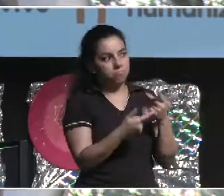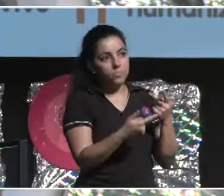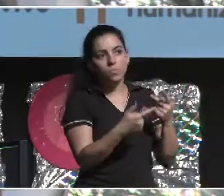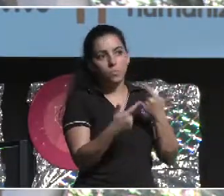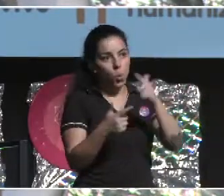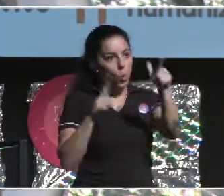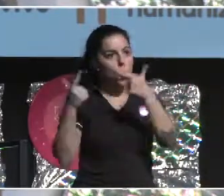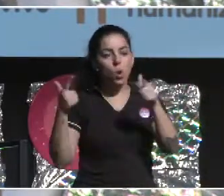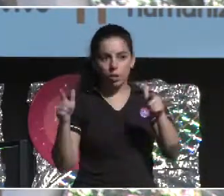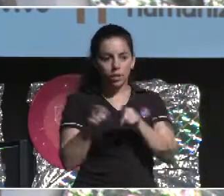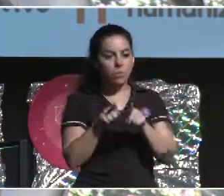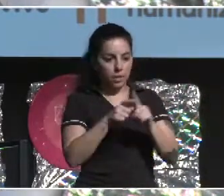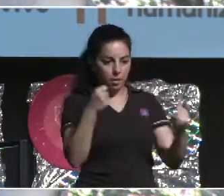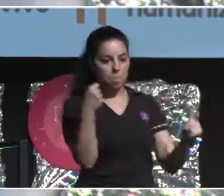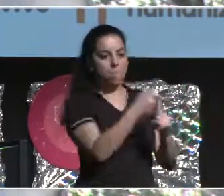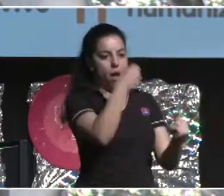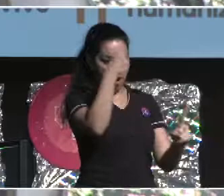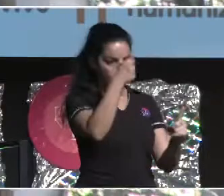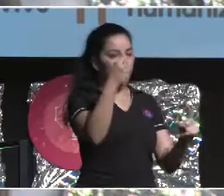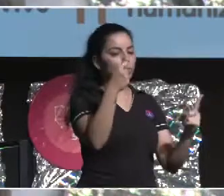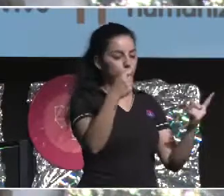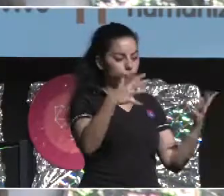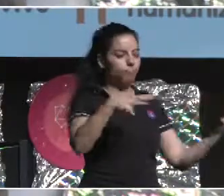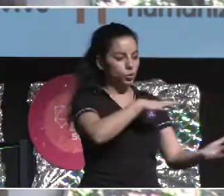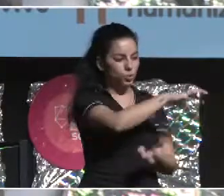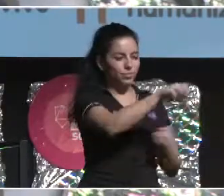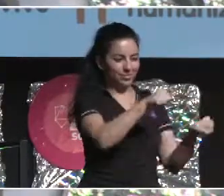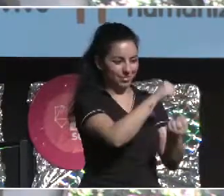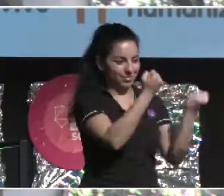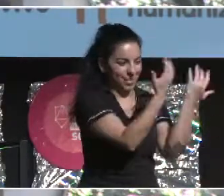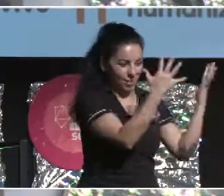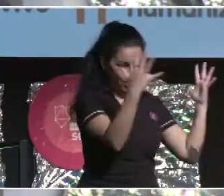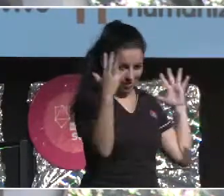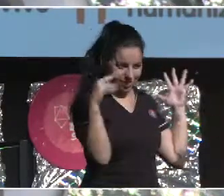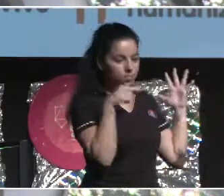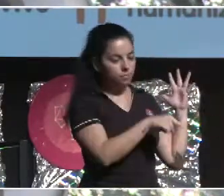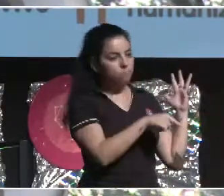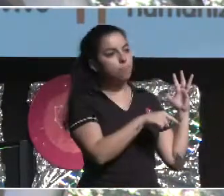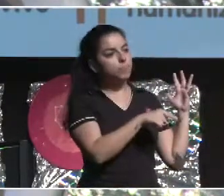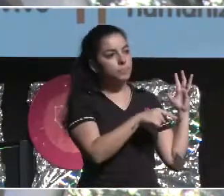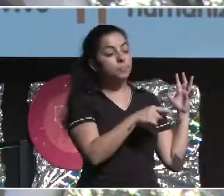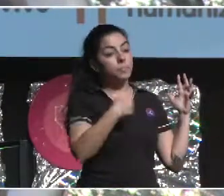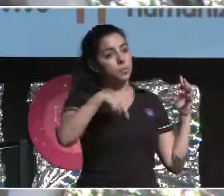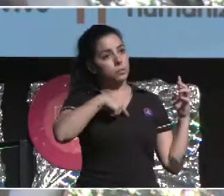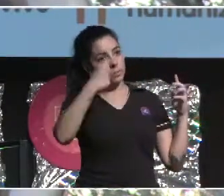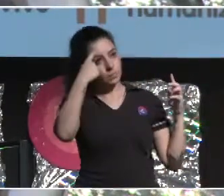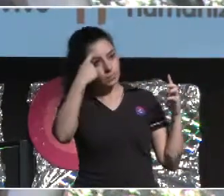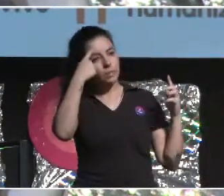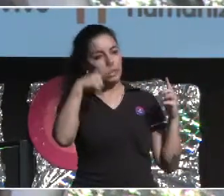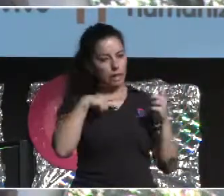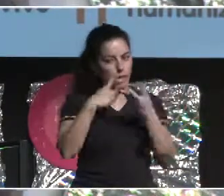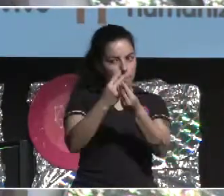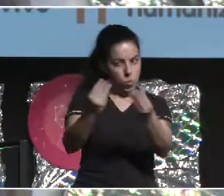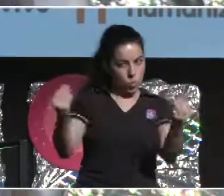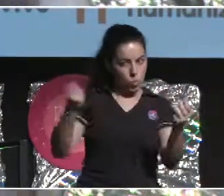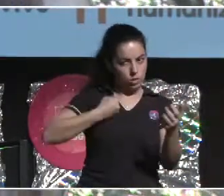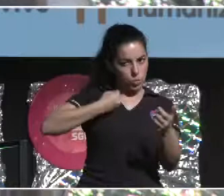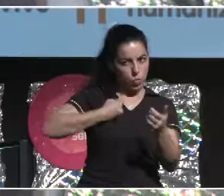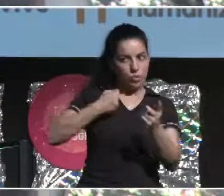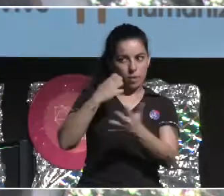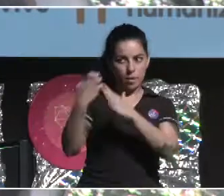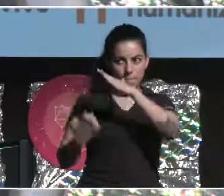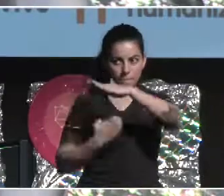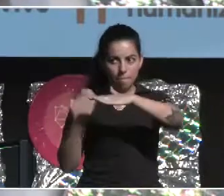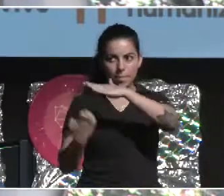las que tienen impacto sobre el medio ambiente. Nos ocurrió sobre el ejercicio que teníamos un buen número de empresas, digamos que de